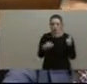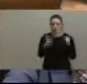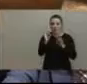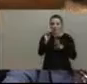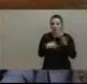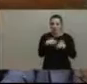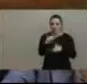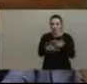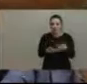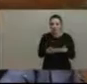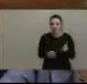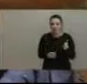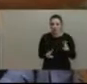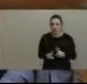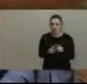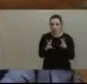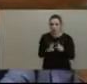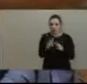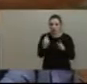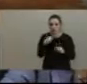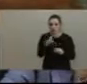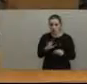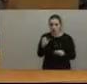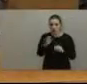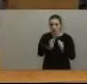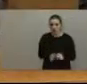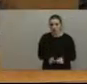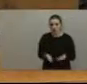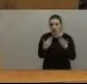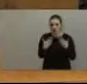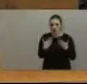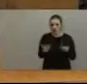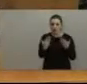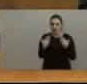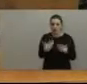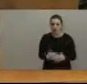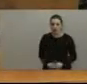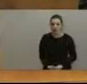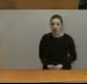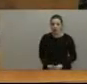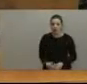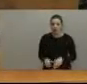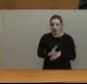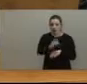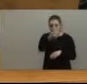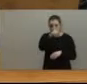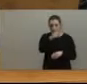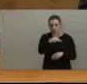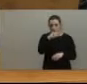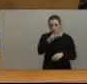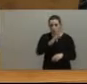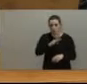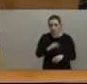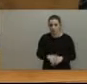Social elaborado por la Unión Europea? Gracias. Gracias. Señor consejero, tiene la palabra.